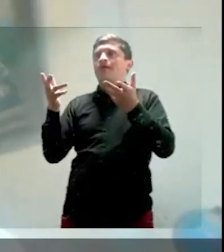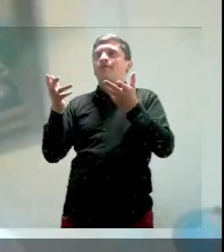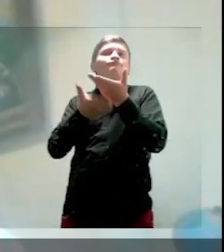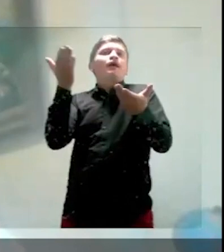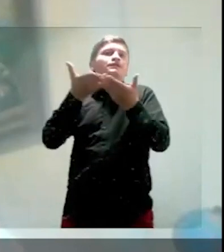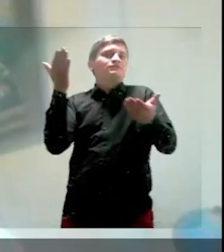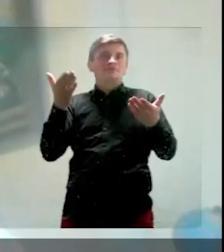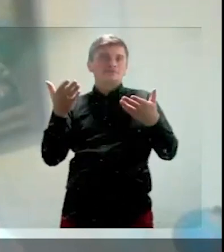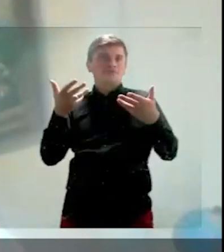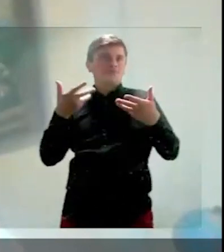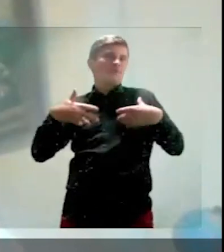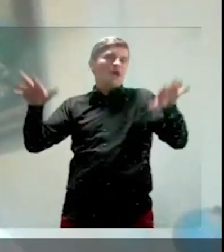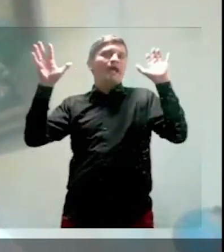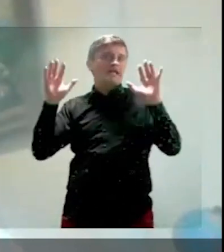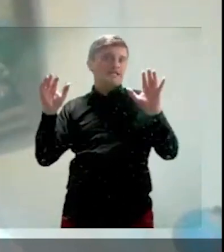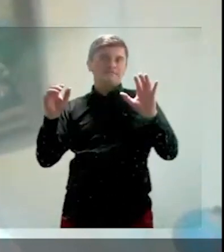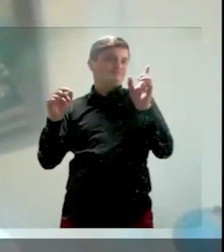mano de cualquier